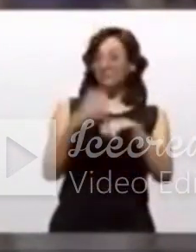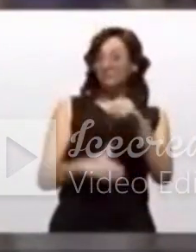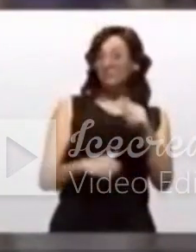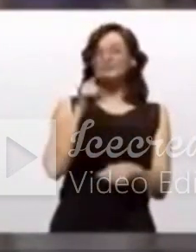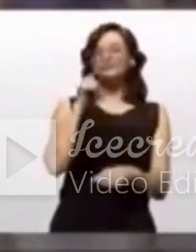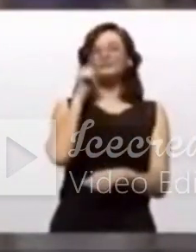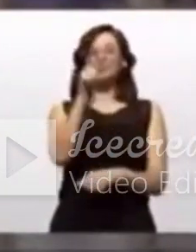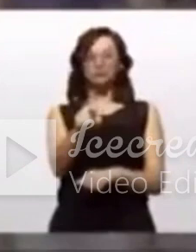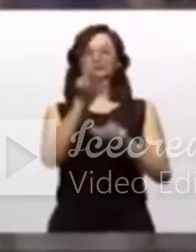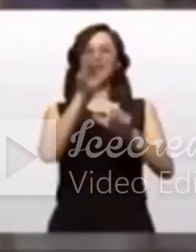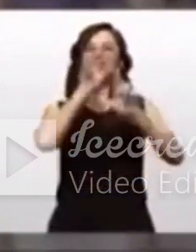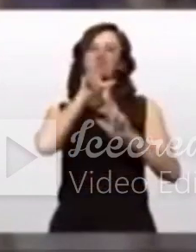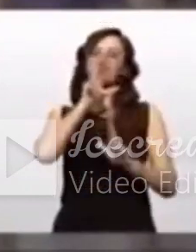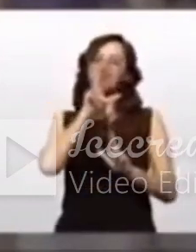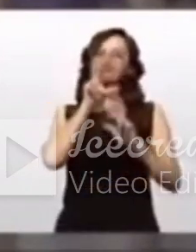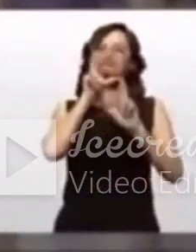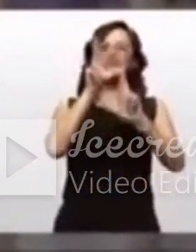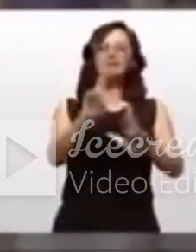las pueda responder